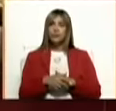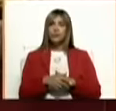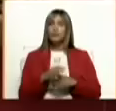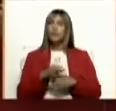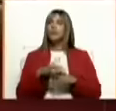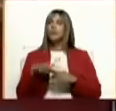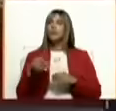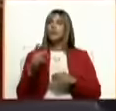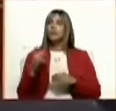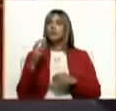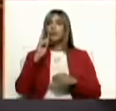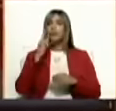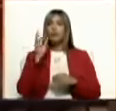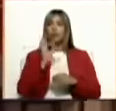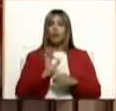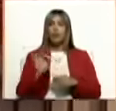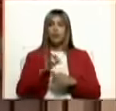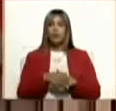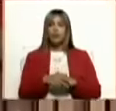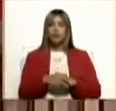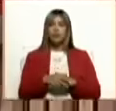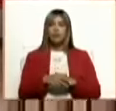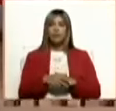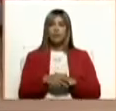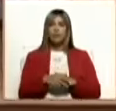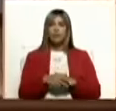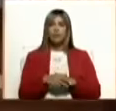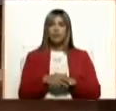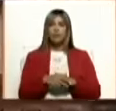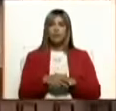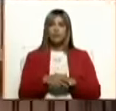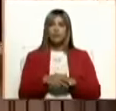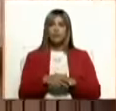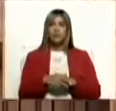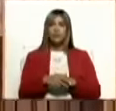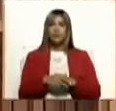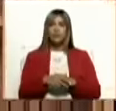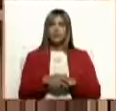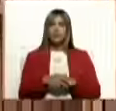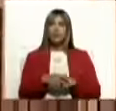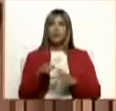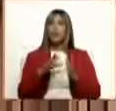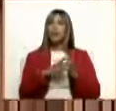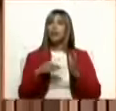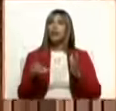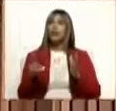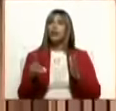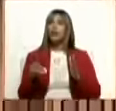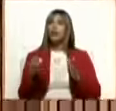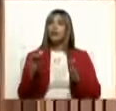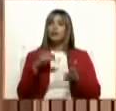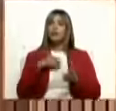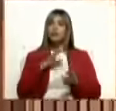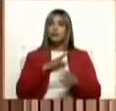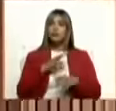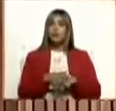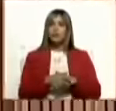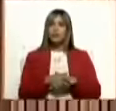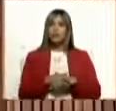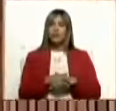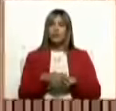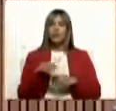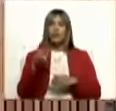ni cabe ninguna duda, absolutamente ninguna duda, de los derechos inalienables que